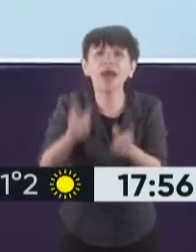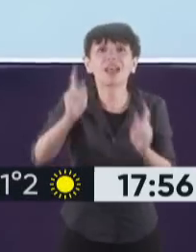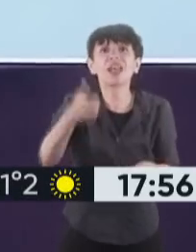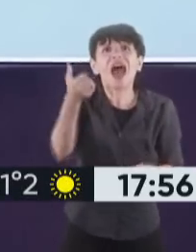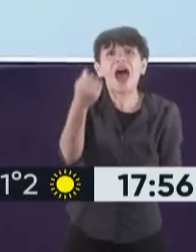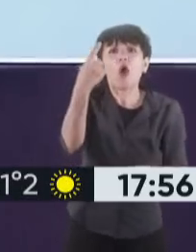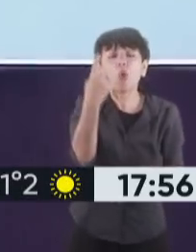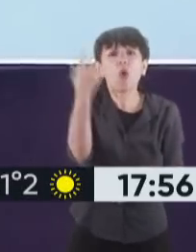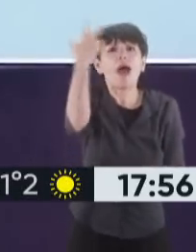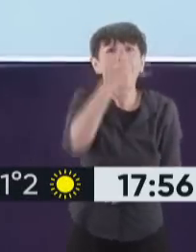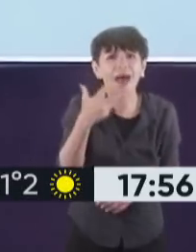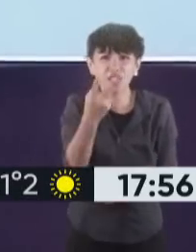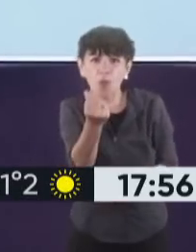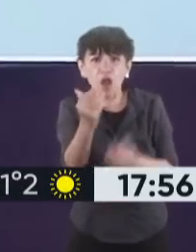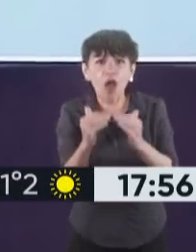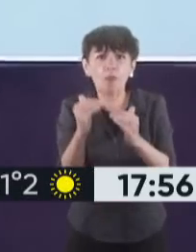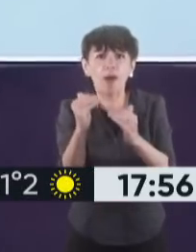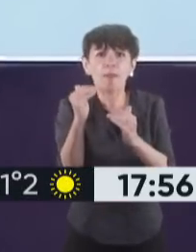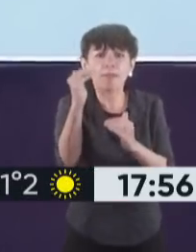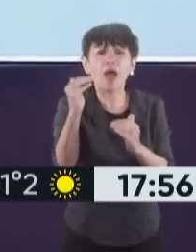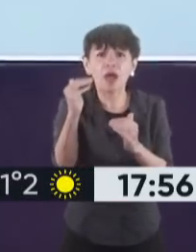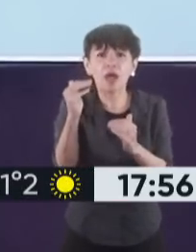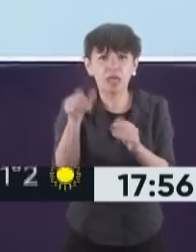UH. ¿Saben por qué?